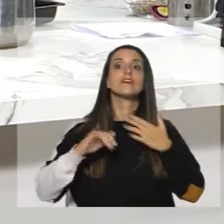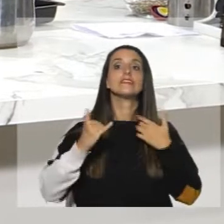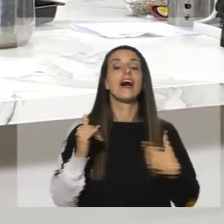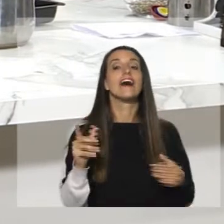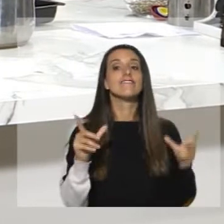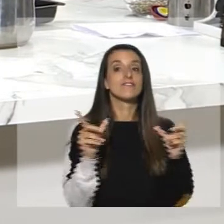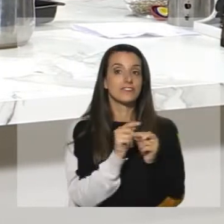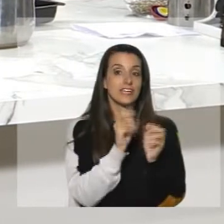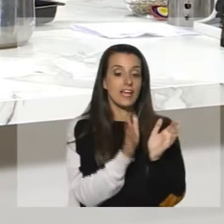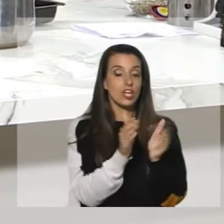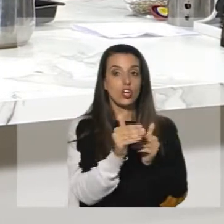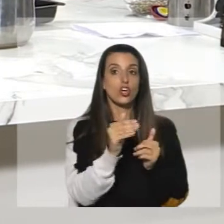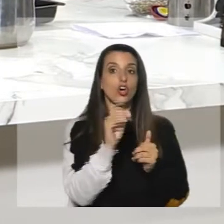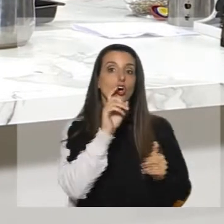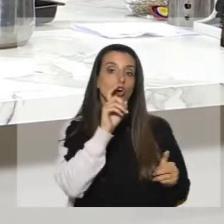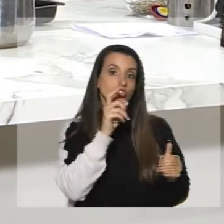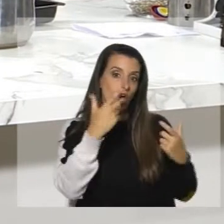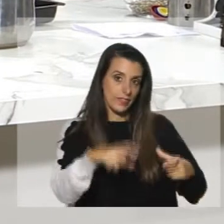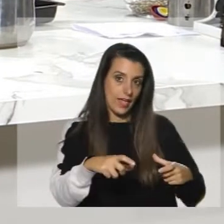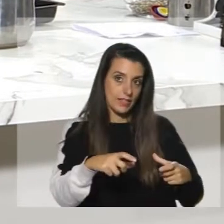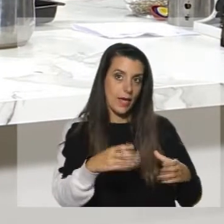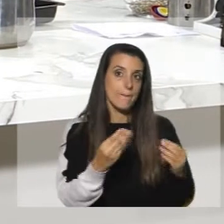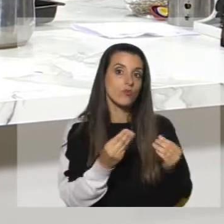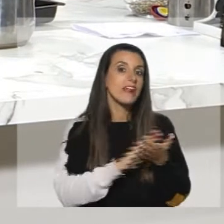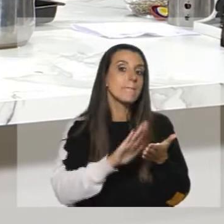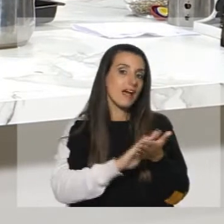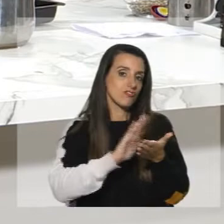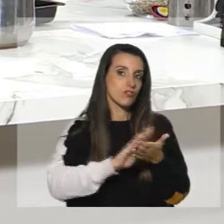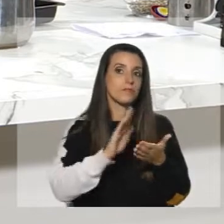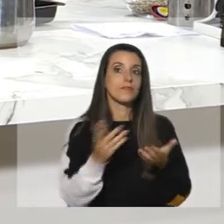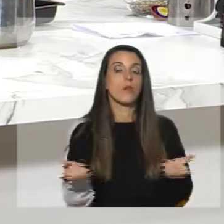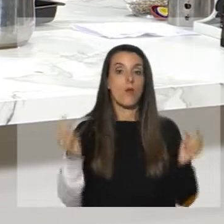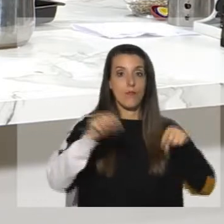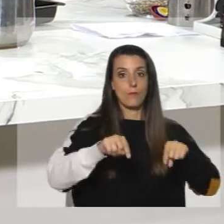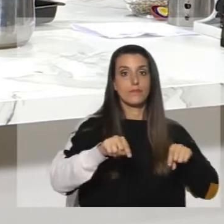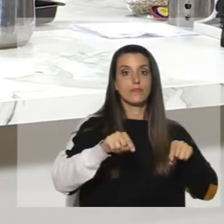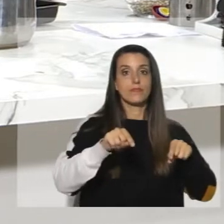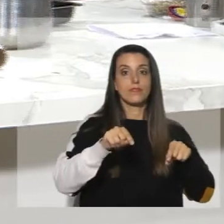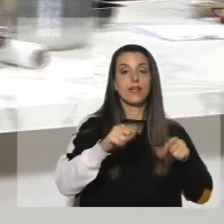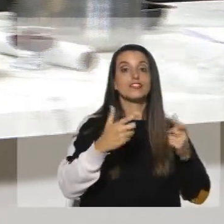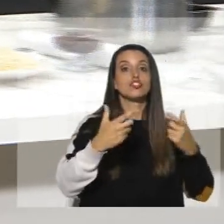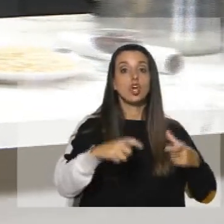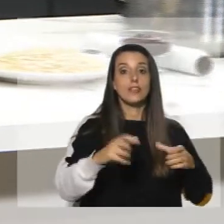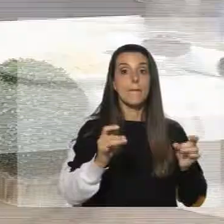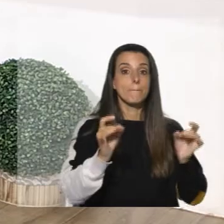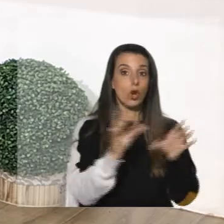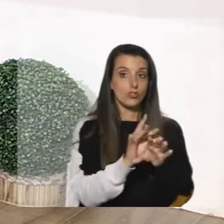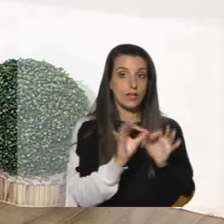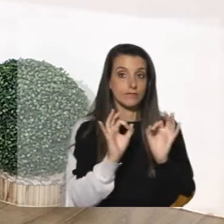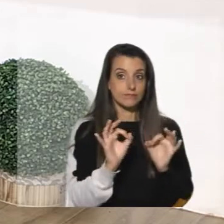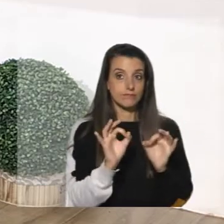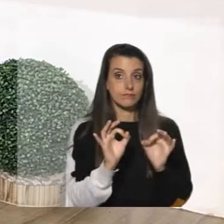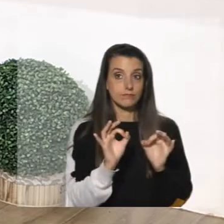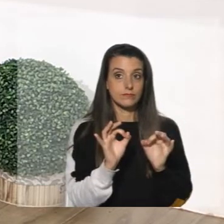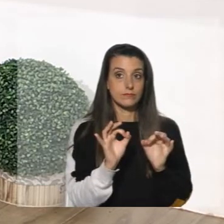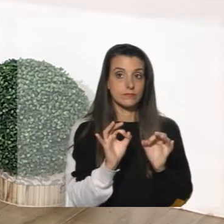los cubos para la torta. Hacemos como un repaso porque sí. fueron mucha cosa. Bien. Vuelvo para acá. Tengo la torta, los cubitos. Lo voy a hacer